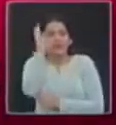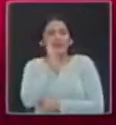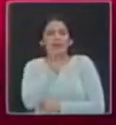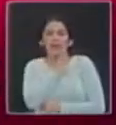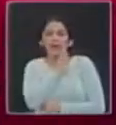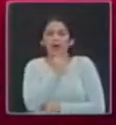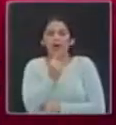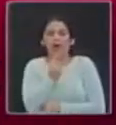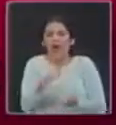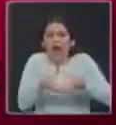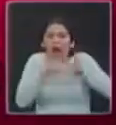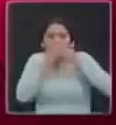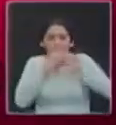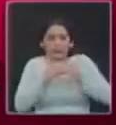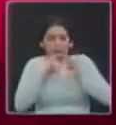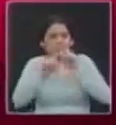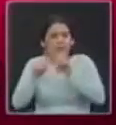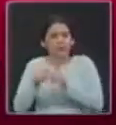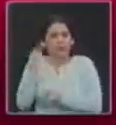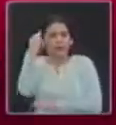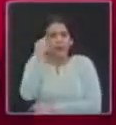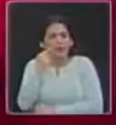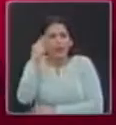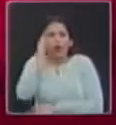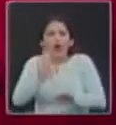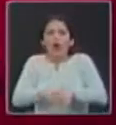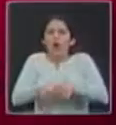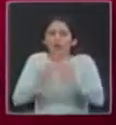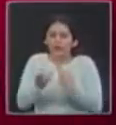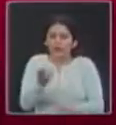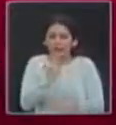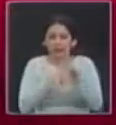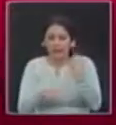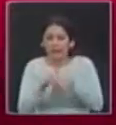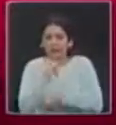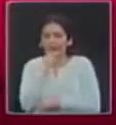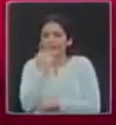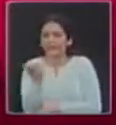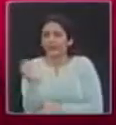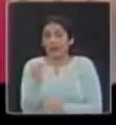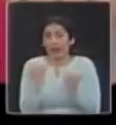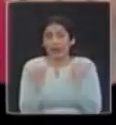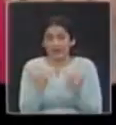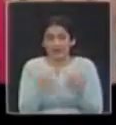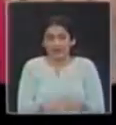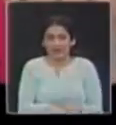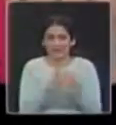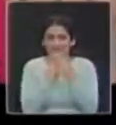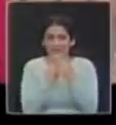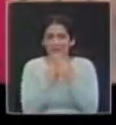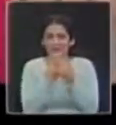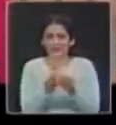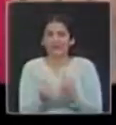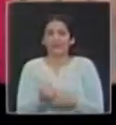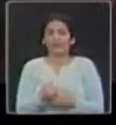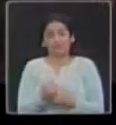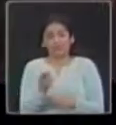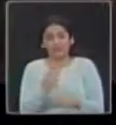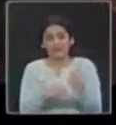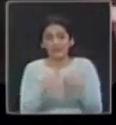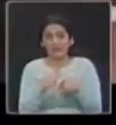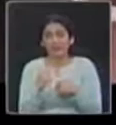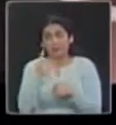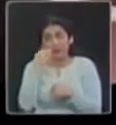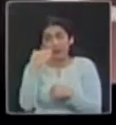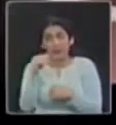gourmet alrededor del mundo. Entonces, nosotros en realidad esta es una propuesta nueva, vamos a ver qué tal nos va y seguramente vamos a abrir un local próximamente. En el